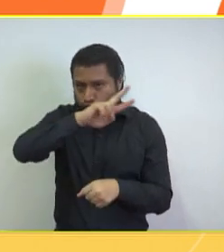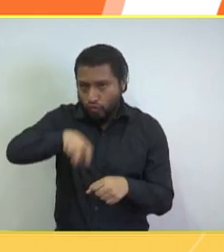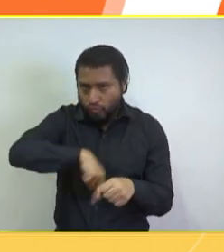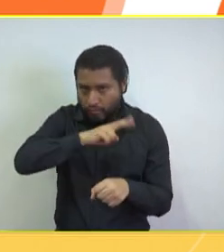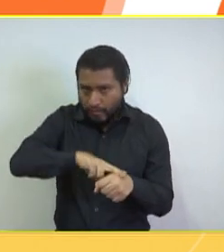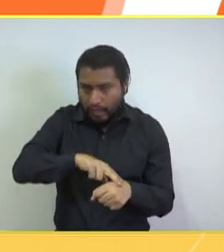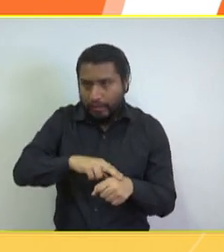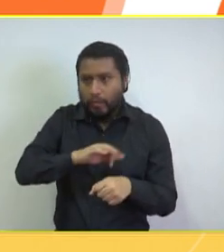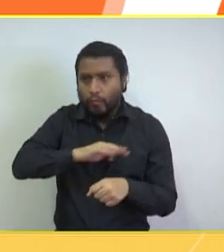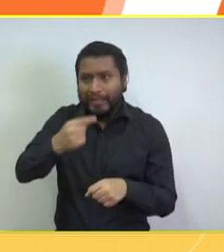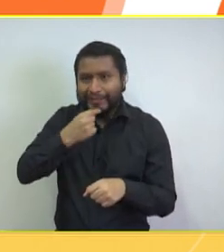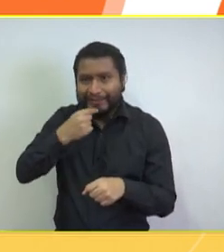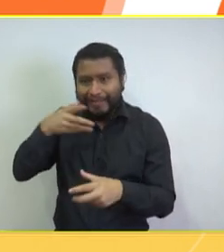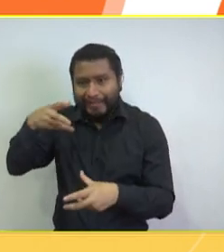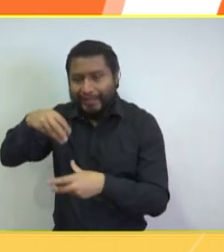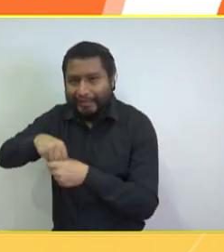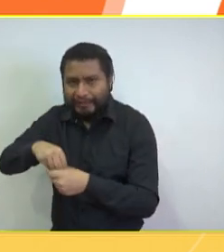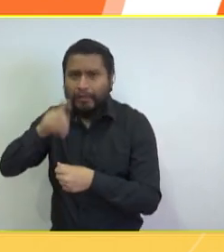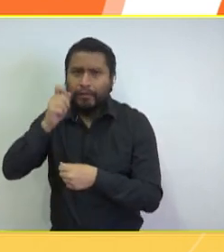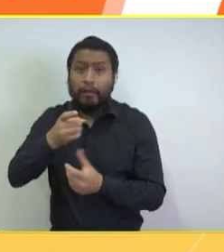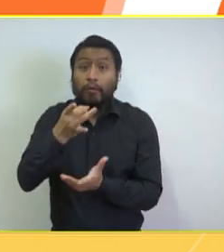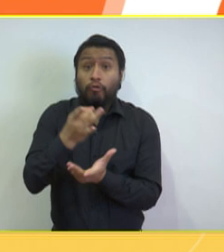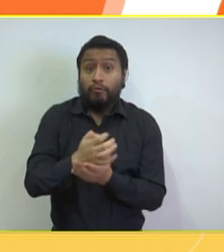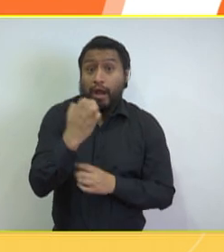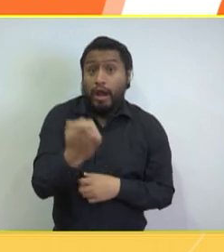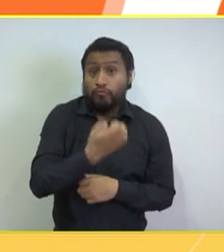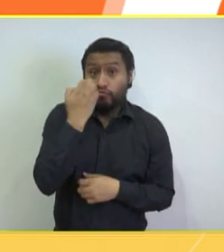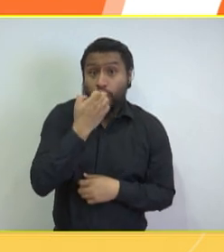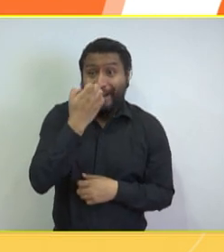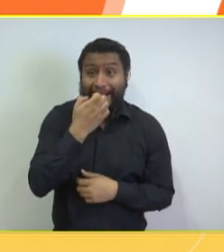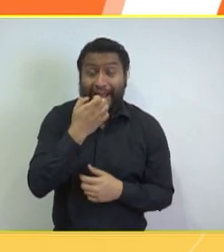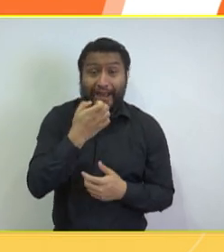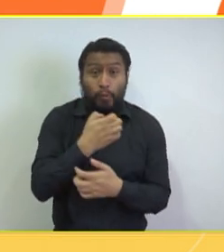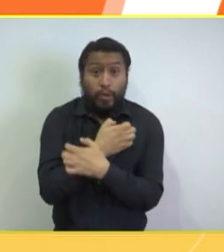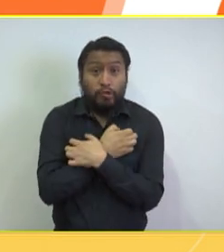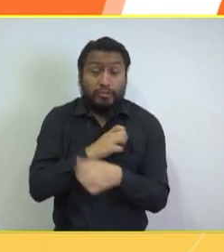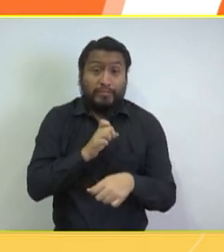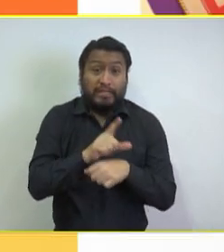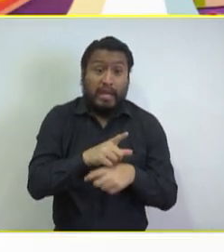solo mantenerlos en escuelas de educación especializada.